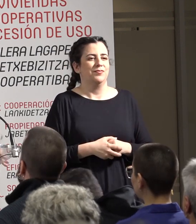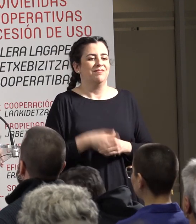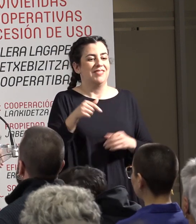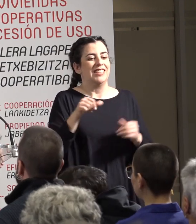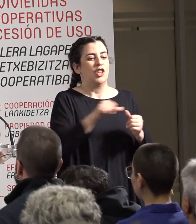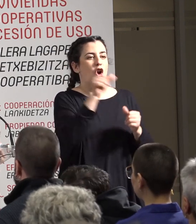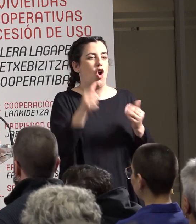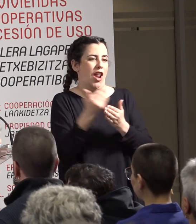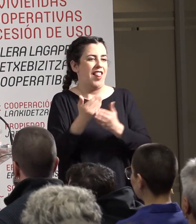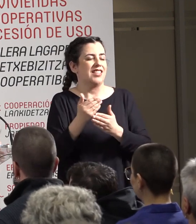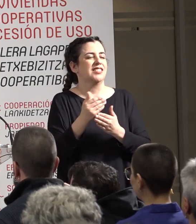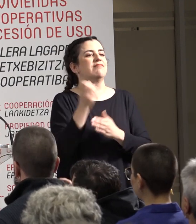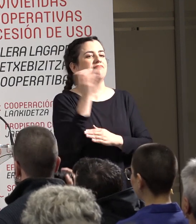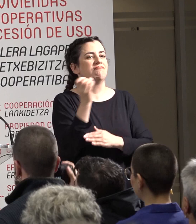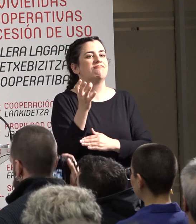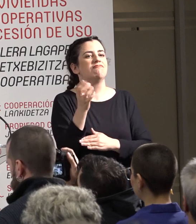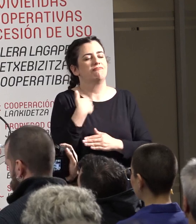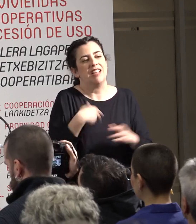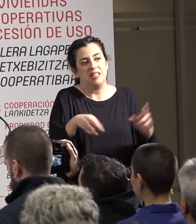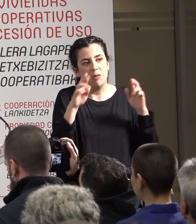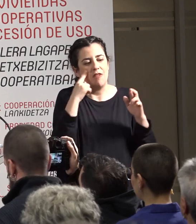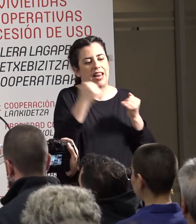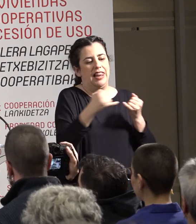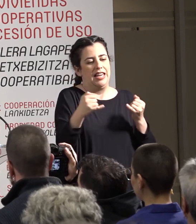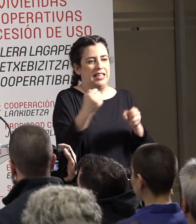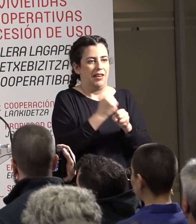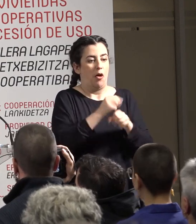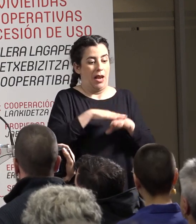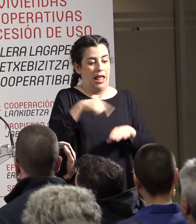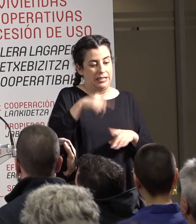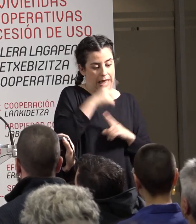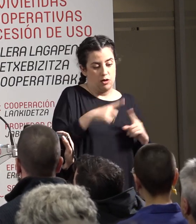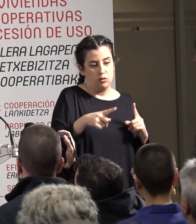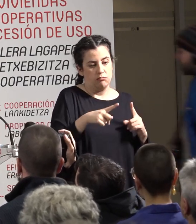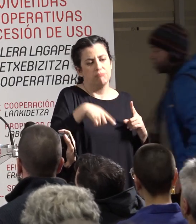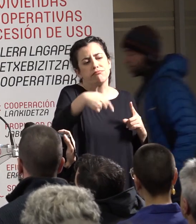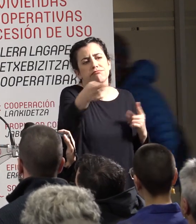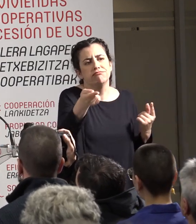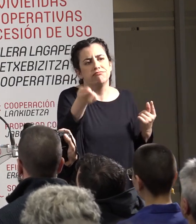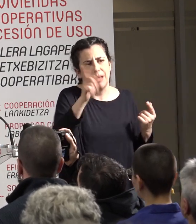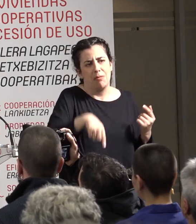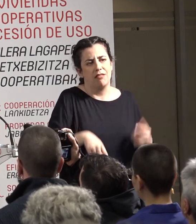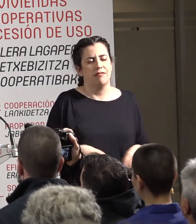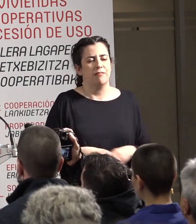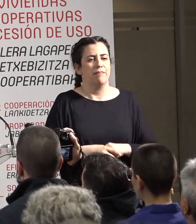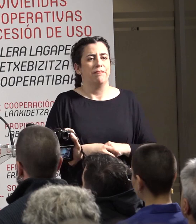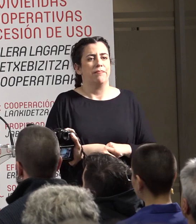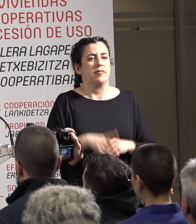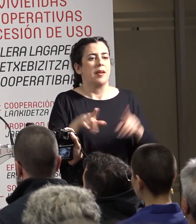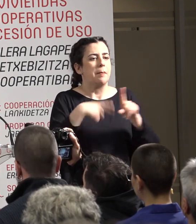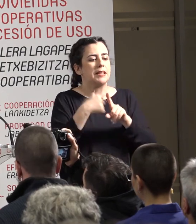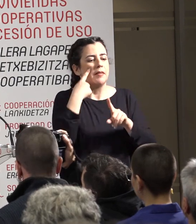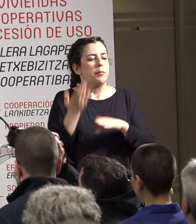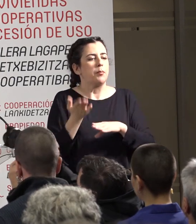espero inauguren una línea de trabajo para este año y sucesivos y plantear una apuesta